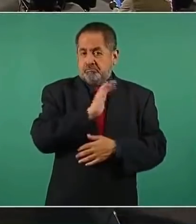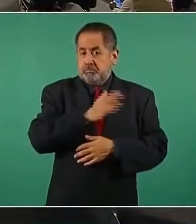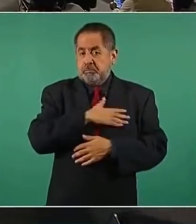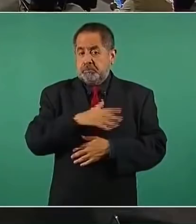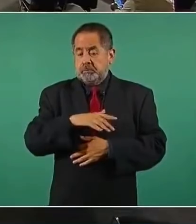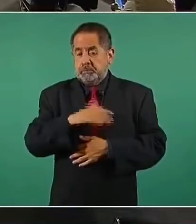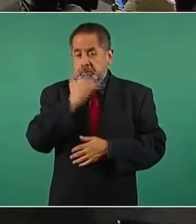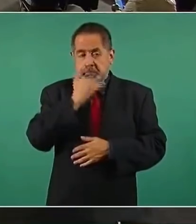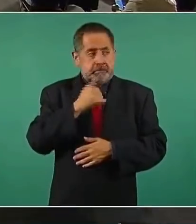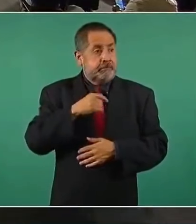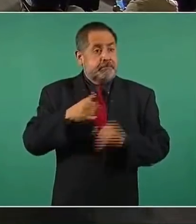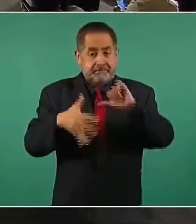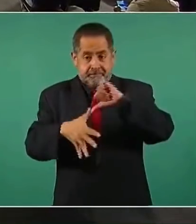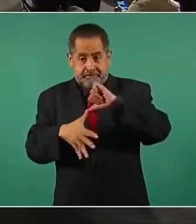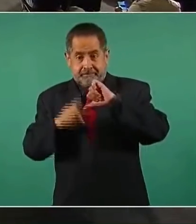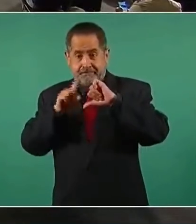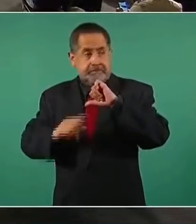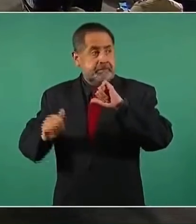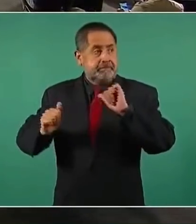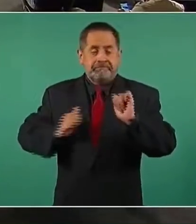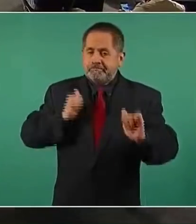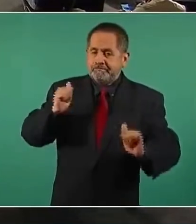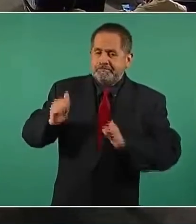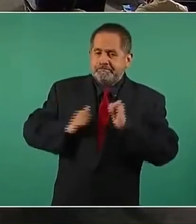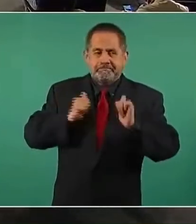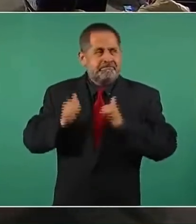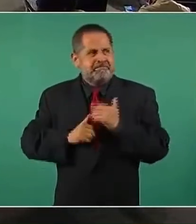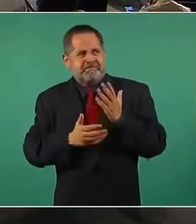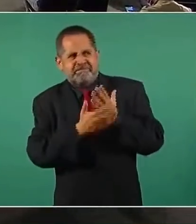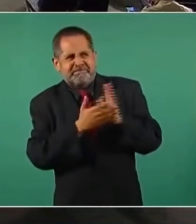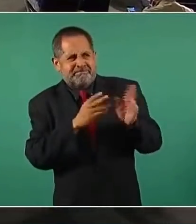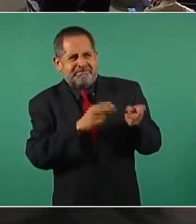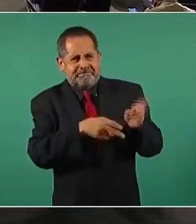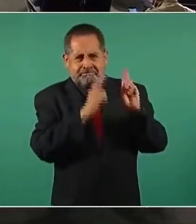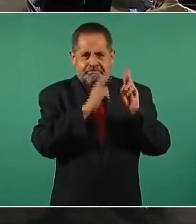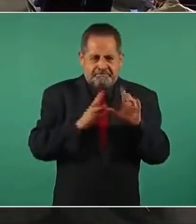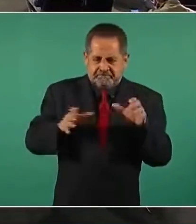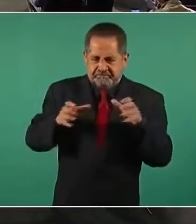que es aprovechado por la oligarquía en México.